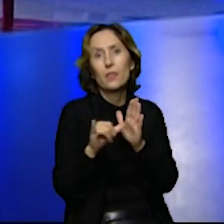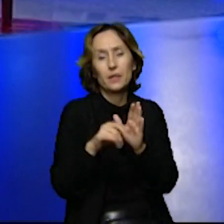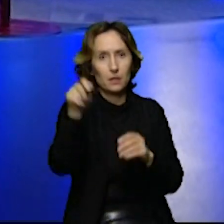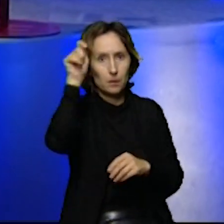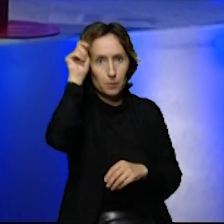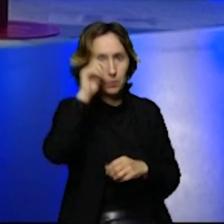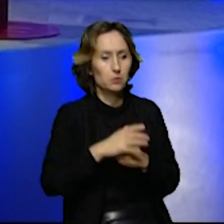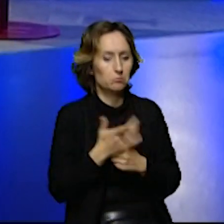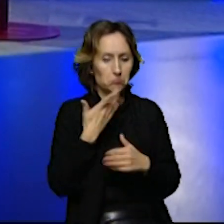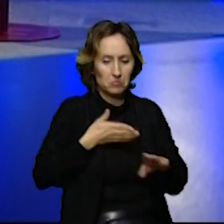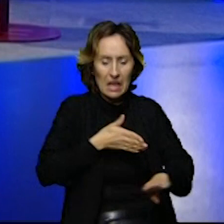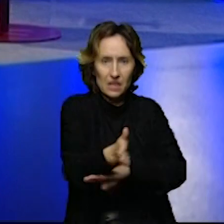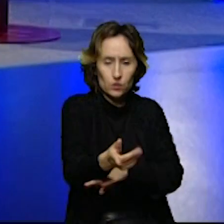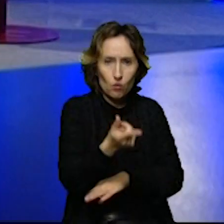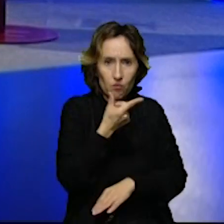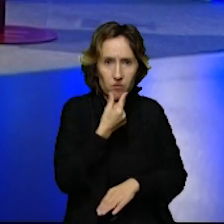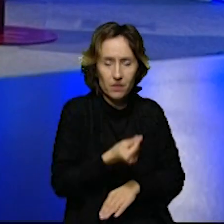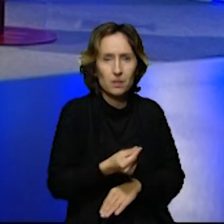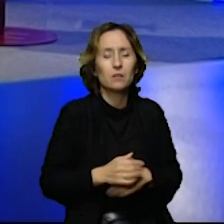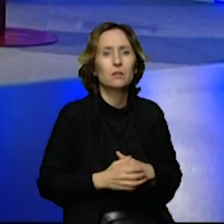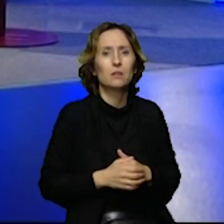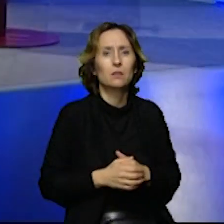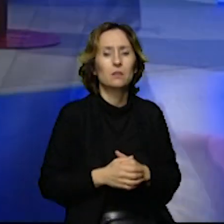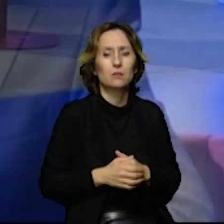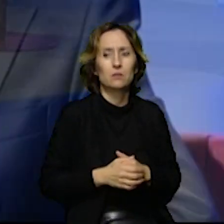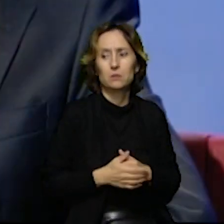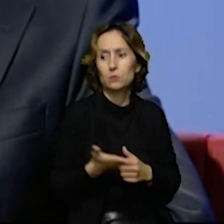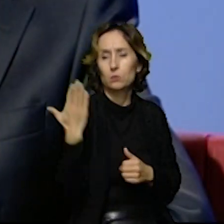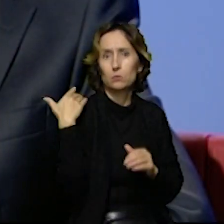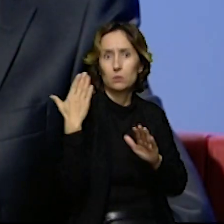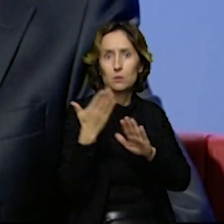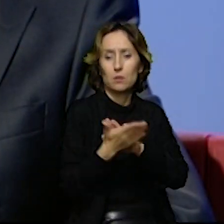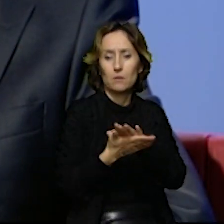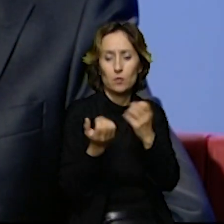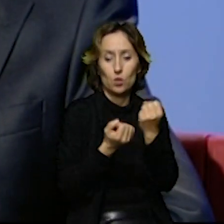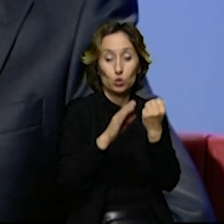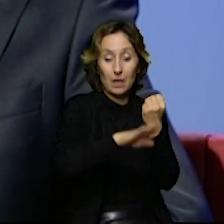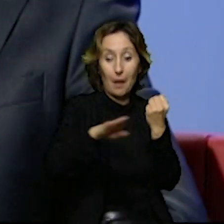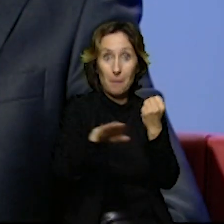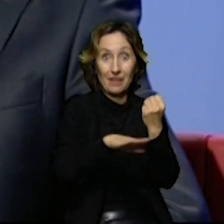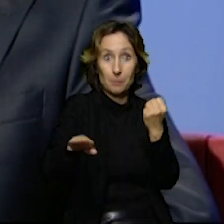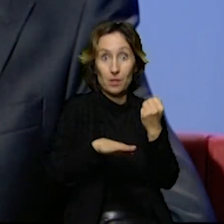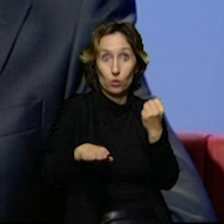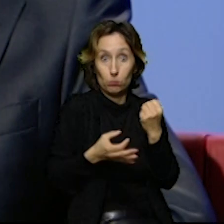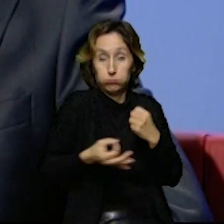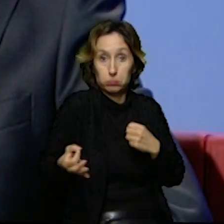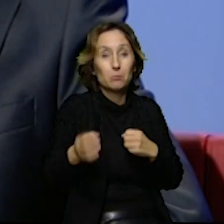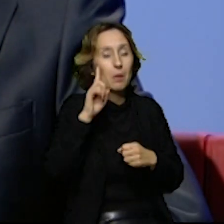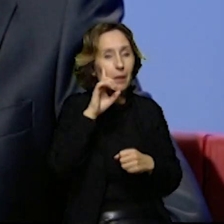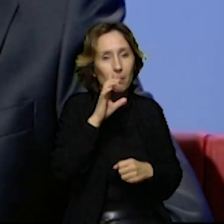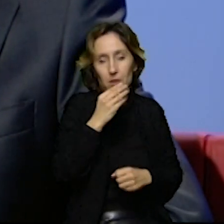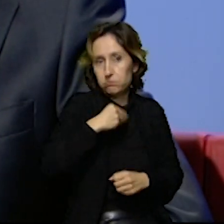está muy accesible, y si se hace, como se ha hablado, la posibilidad de un aparcamiento adecuado, pues yo creo que es un sitio